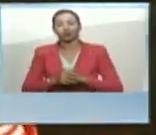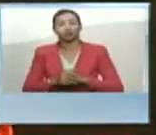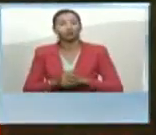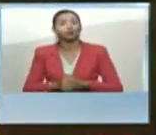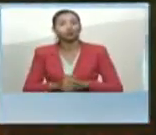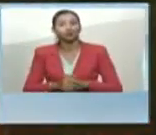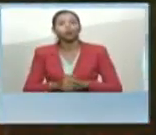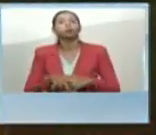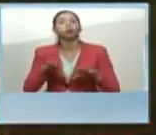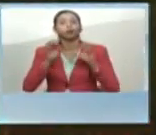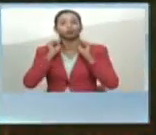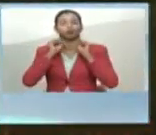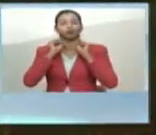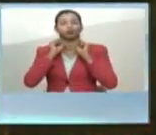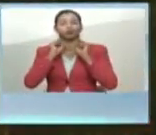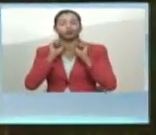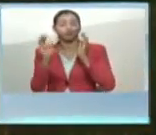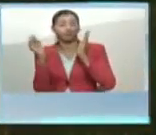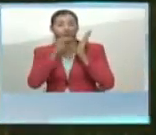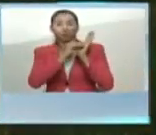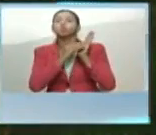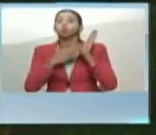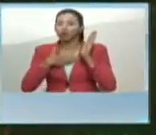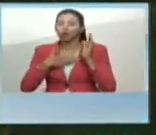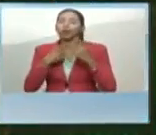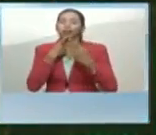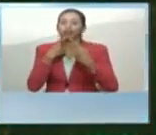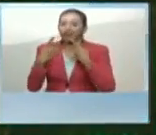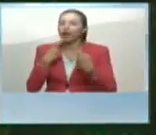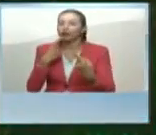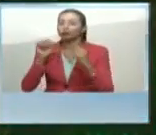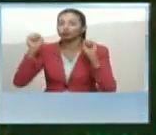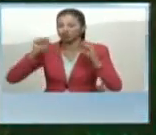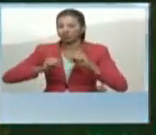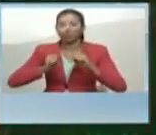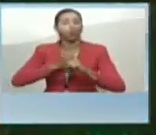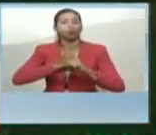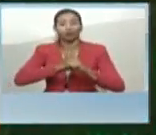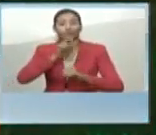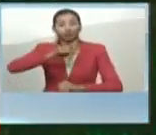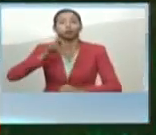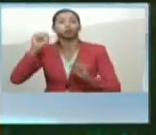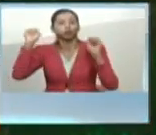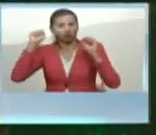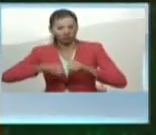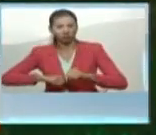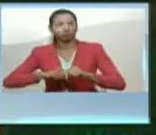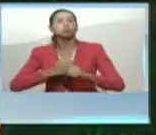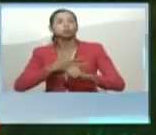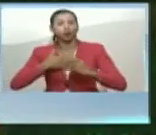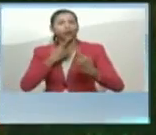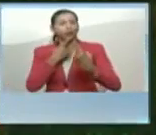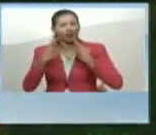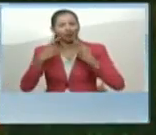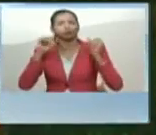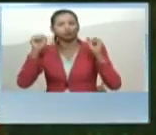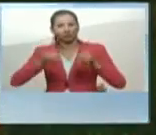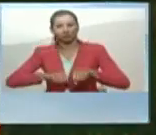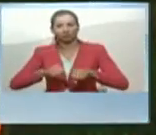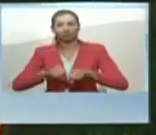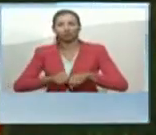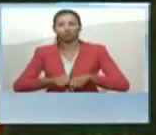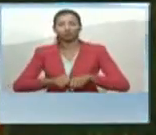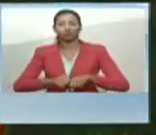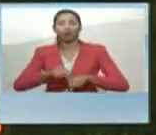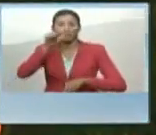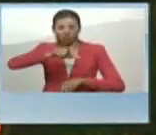metan allí, yo quiero diálogo productivo con todo el que quiera producir. Sí, quiero. Tengo que decirlo, hay